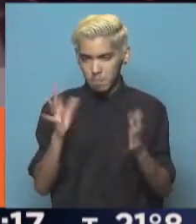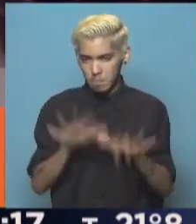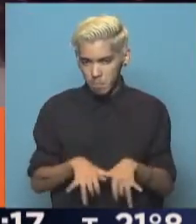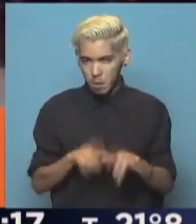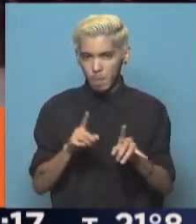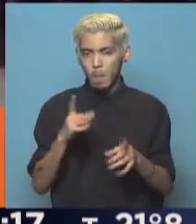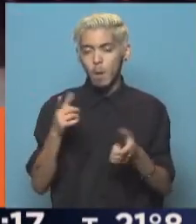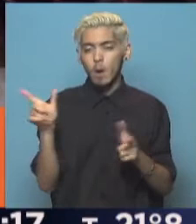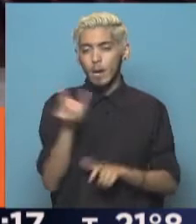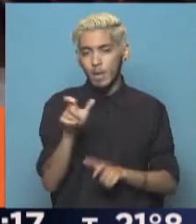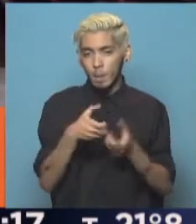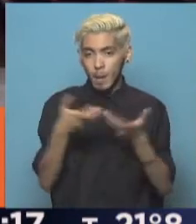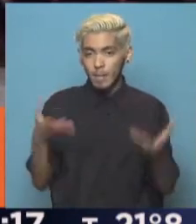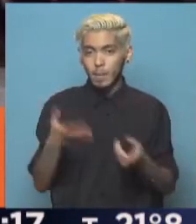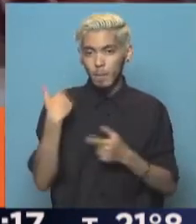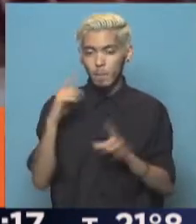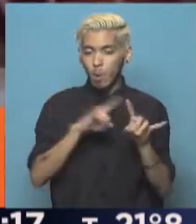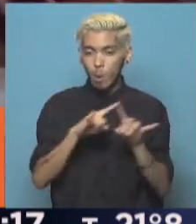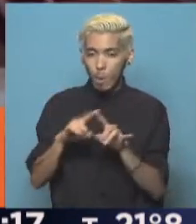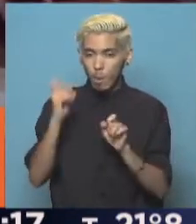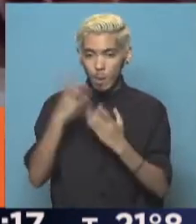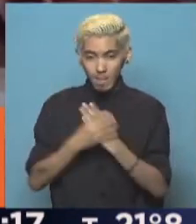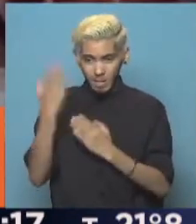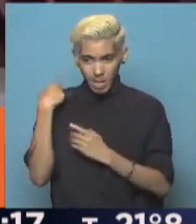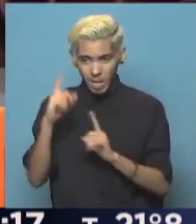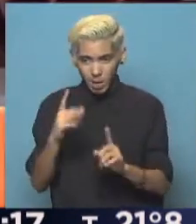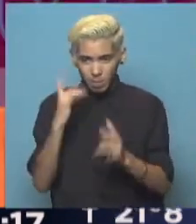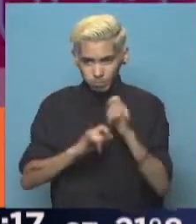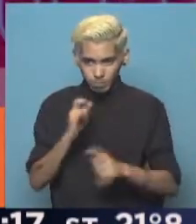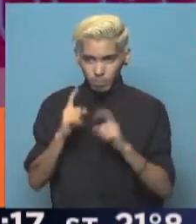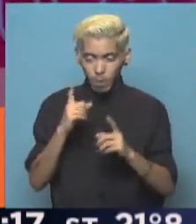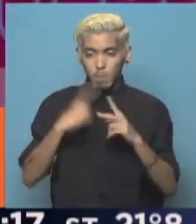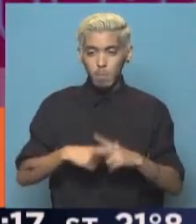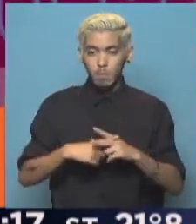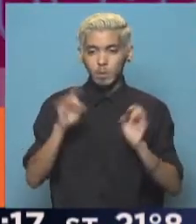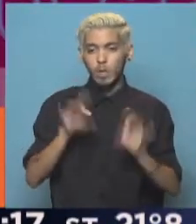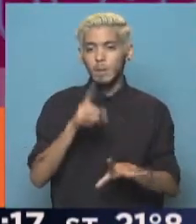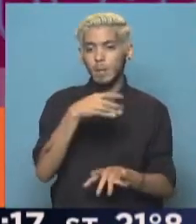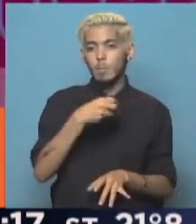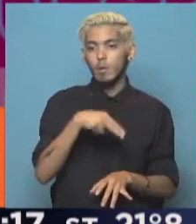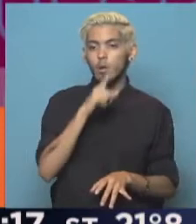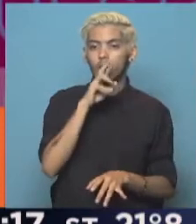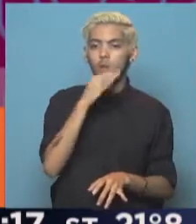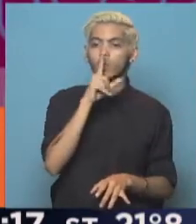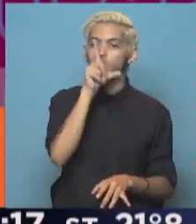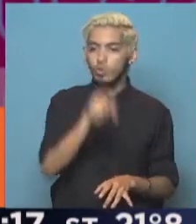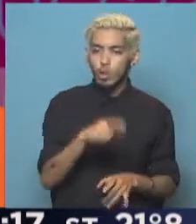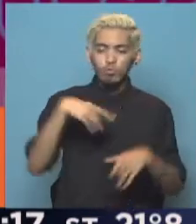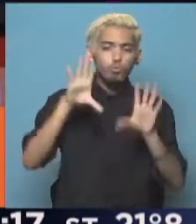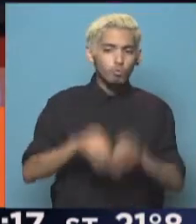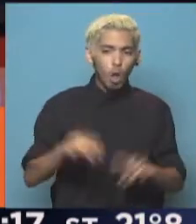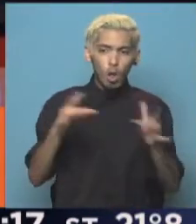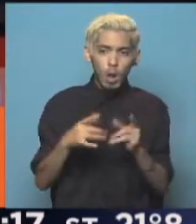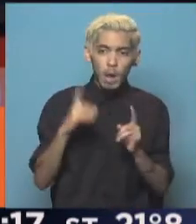ya lo habíamos mencionado en la web del ministerio va a encontrar esta herramienta que es para monotributistas y lo va a hacer todo online no van a